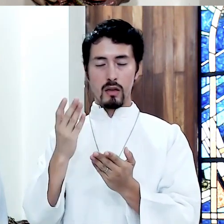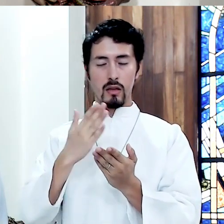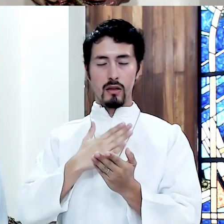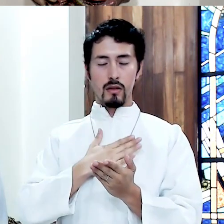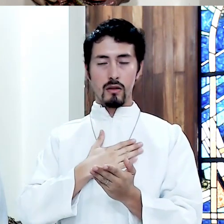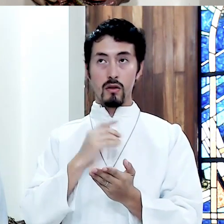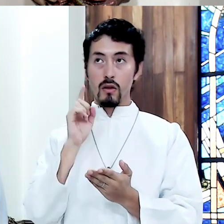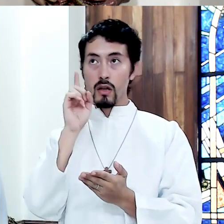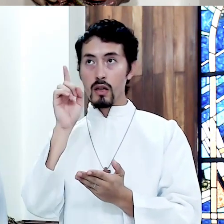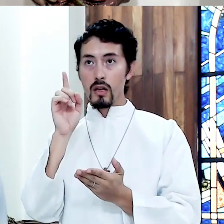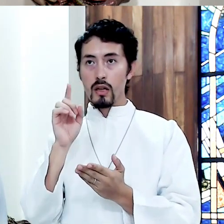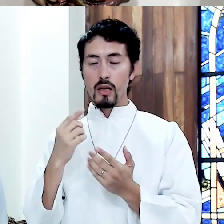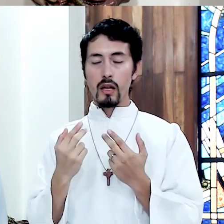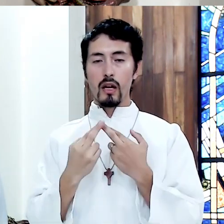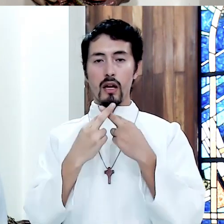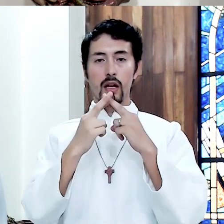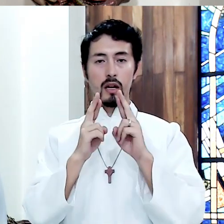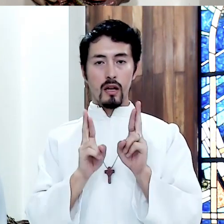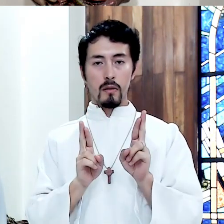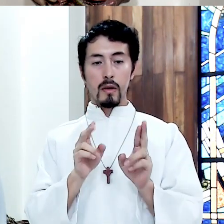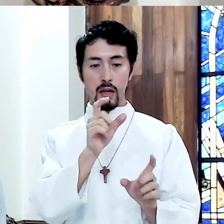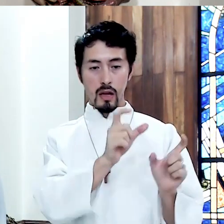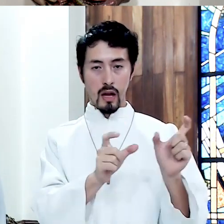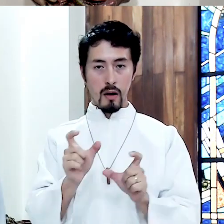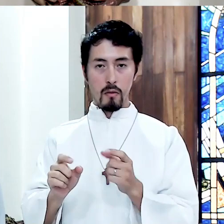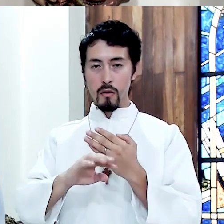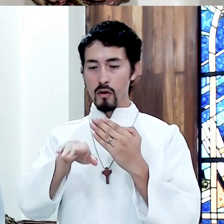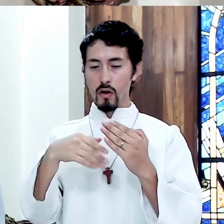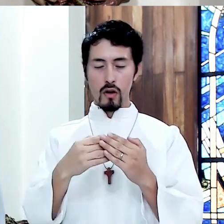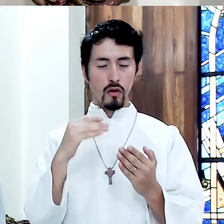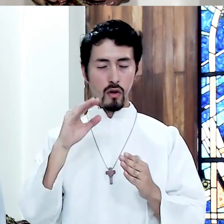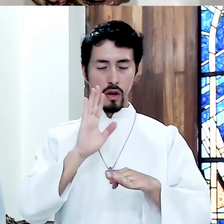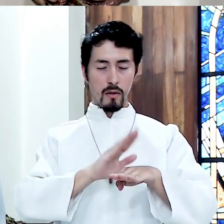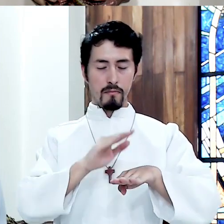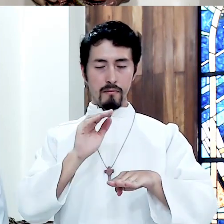su pueblo de todas sus iniquidades.